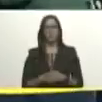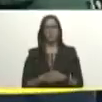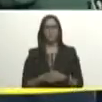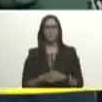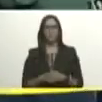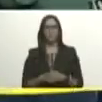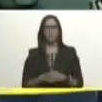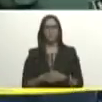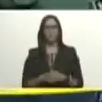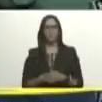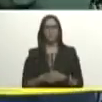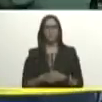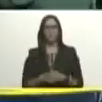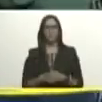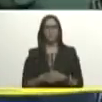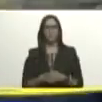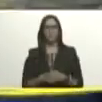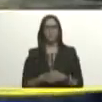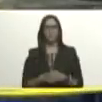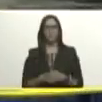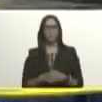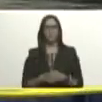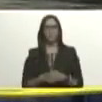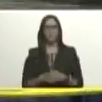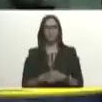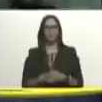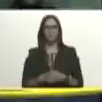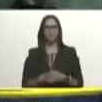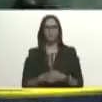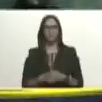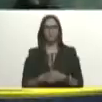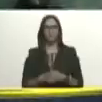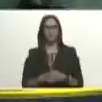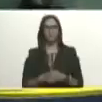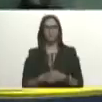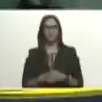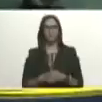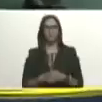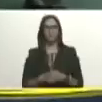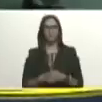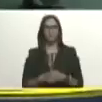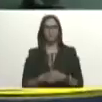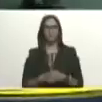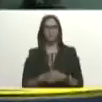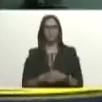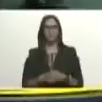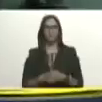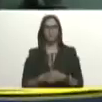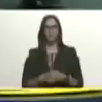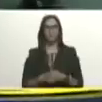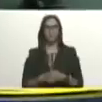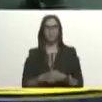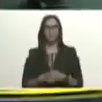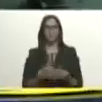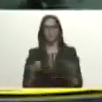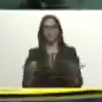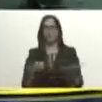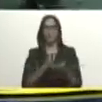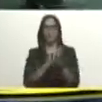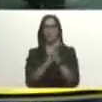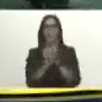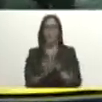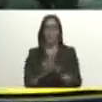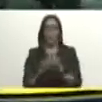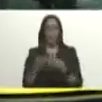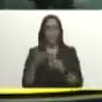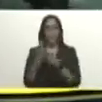Entrenador personal sin gastar la munición. Correcto.